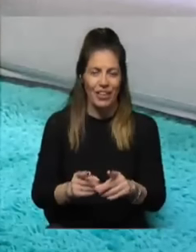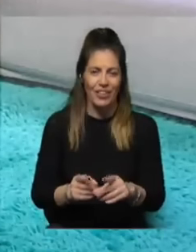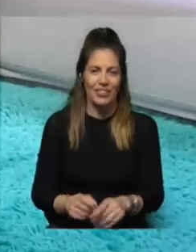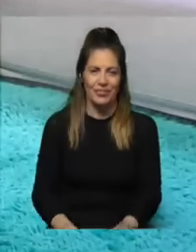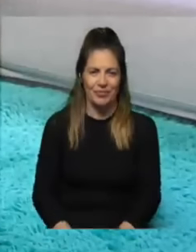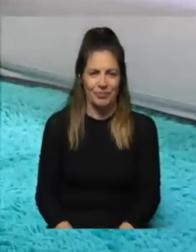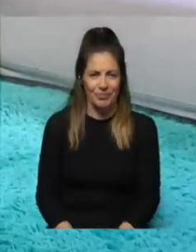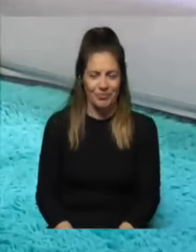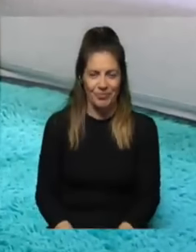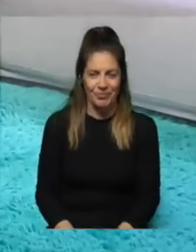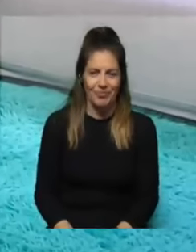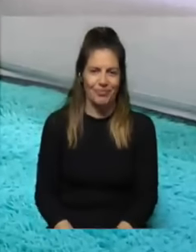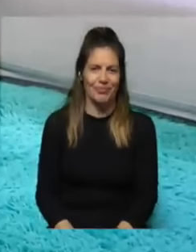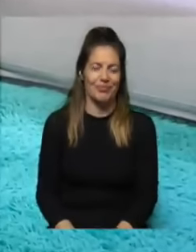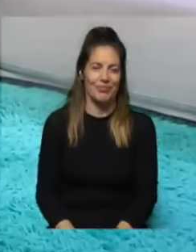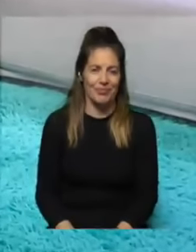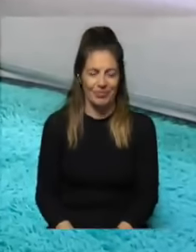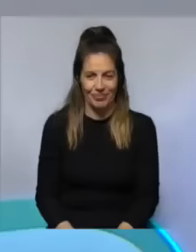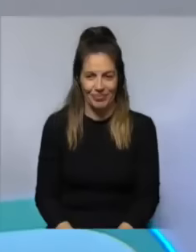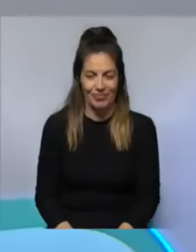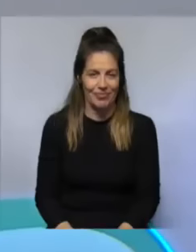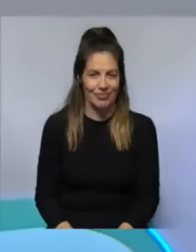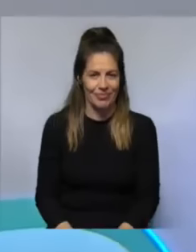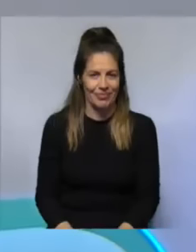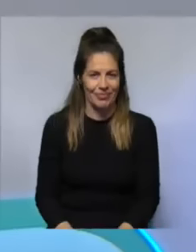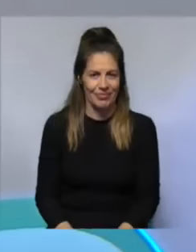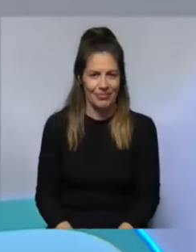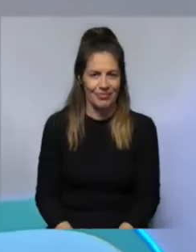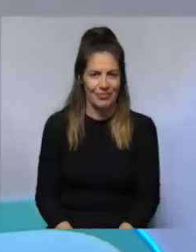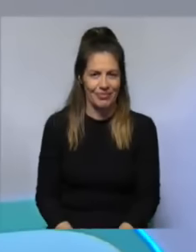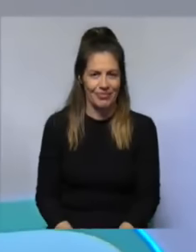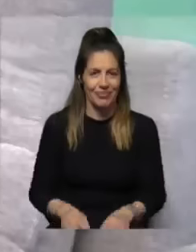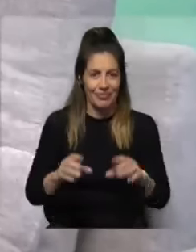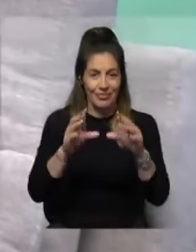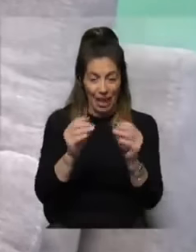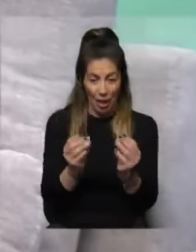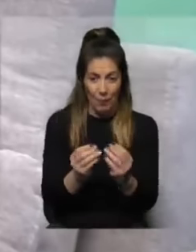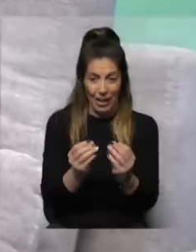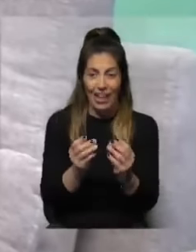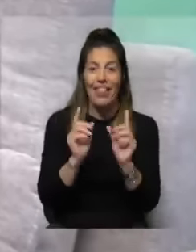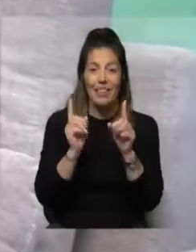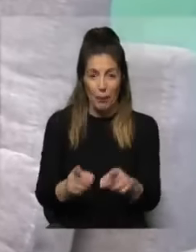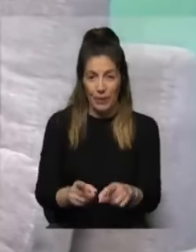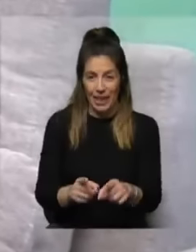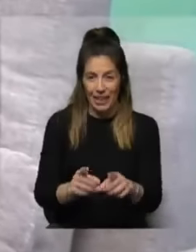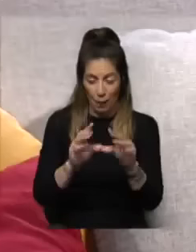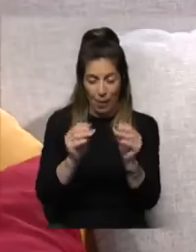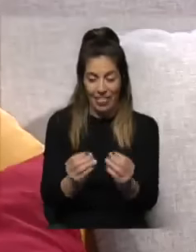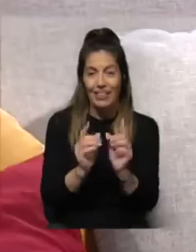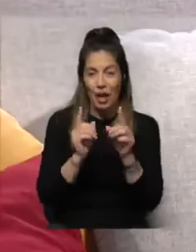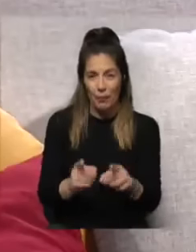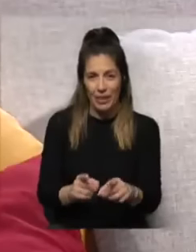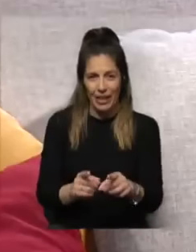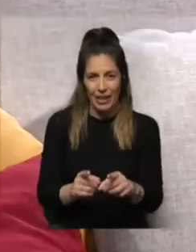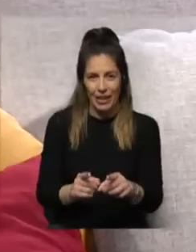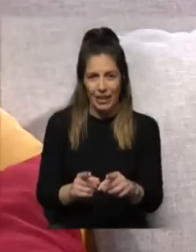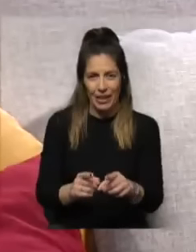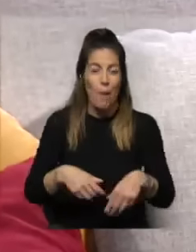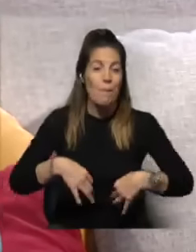favor. Por favor. Lo más gracioso que a mí me gusta. ¿Empanada de dulce de leche? Sí. Sí, hay. Sí, claro, de postre. ¿Milanesa de dulce de leche?